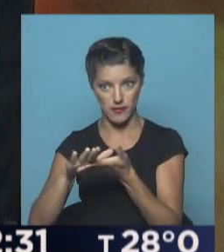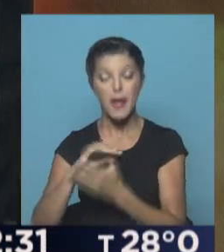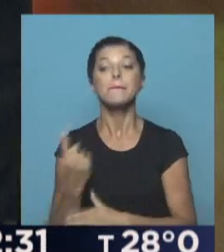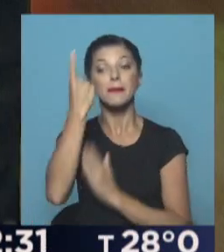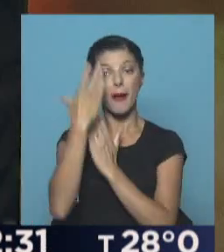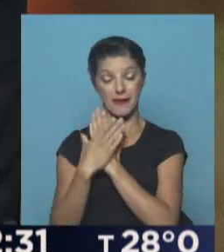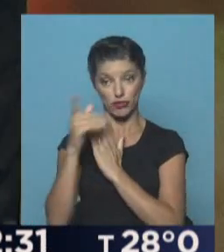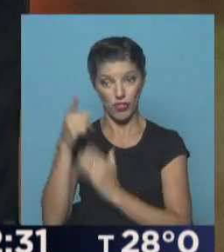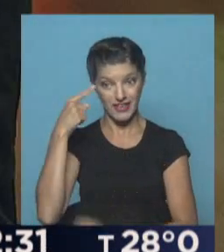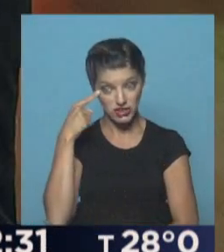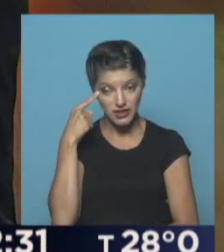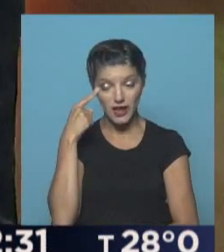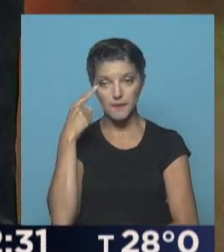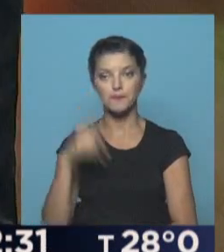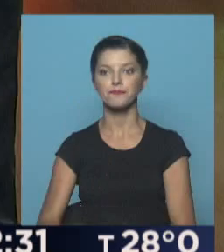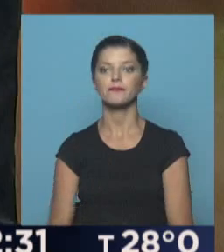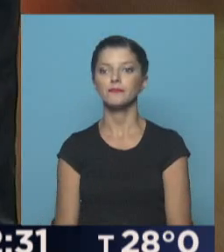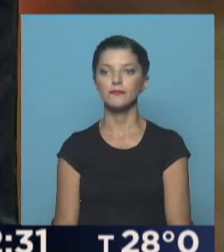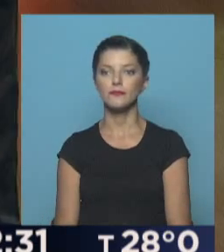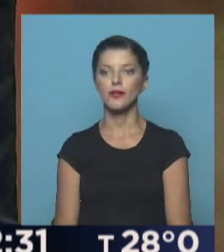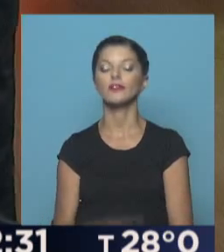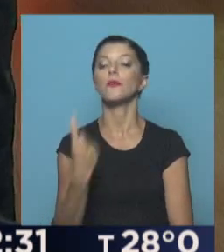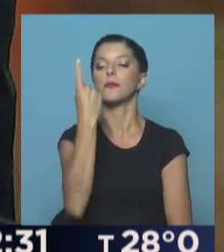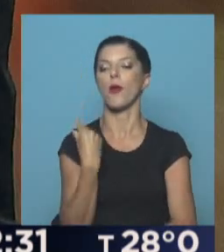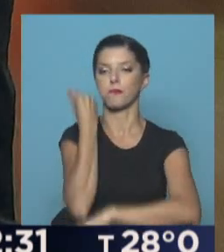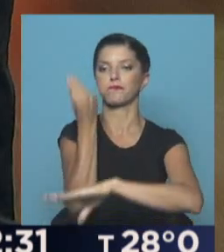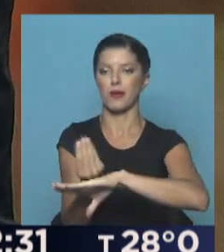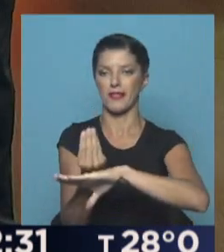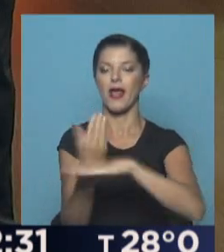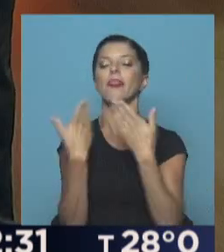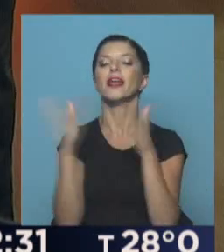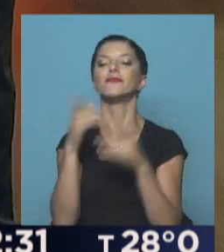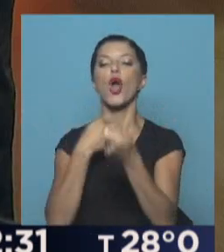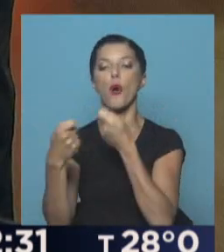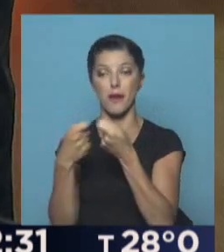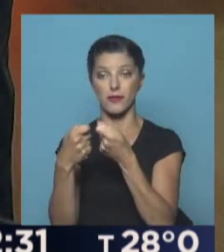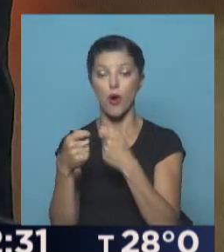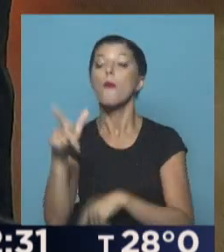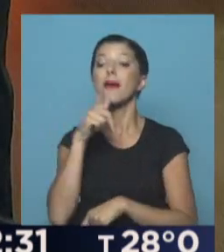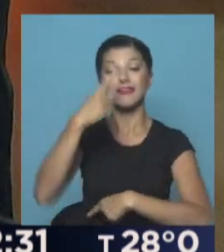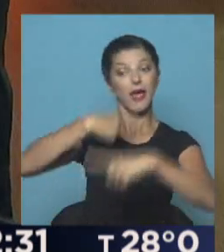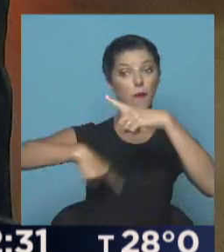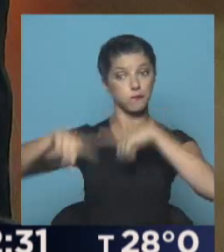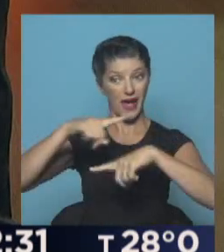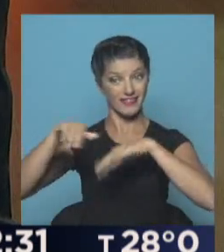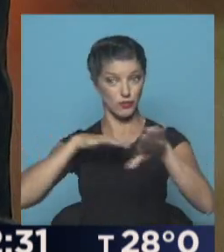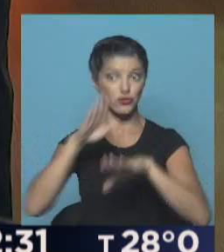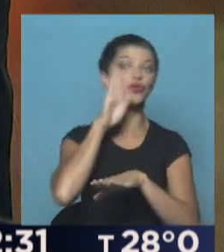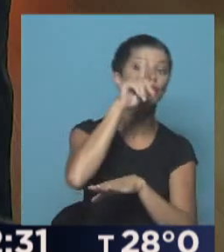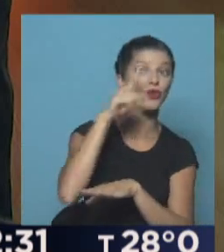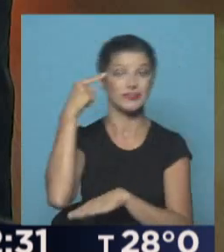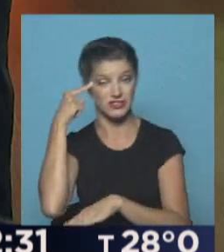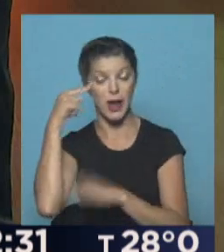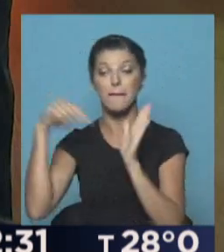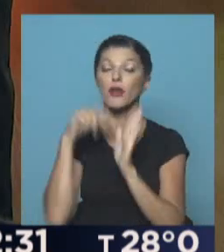de China aparece, como sucedió en Davos, como un abanderado del libre comercio. Parece que se intercambiaron los roles, pero esta política de